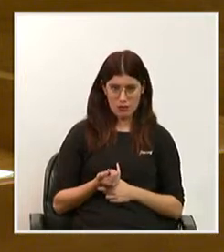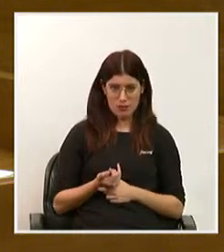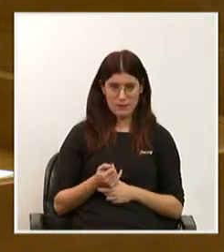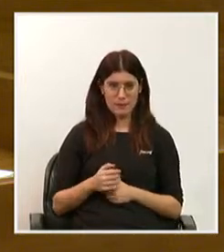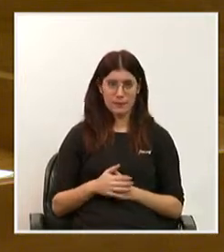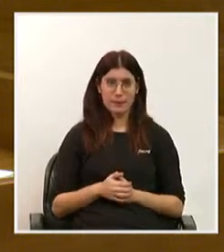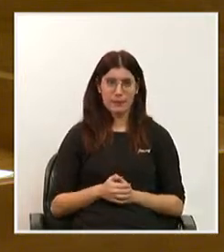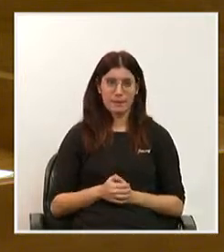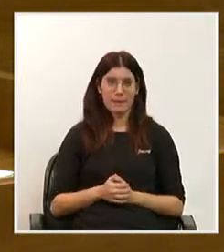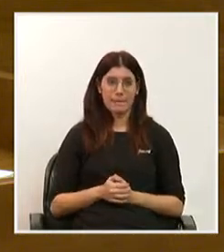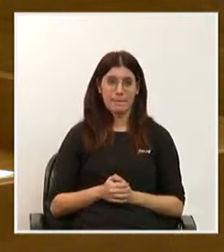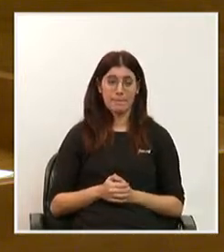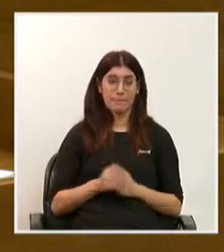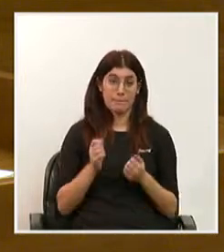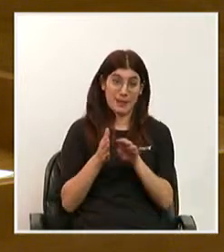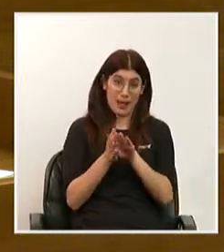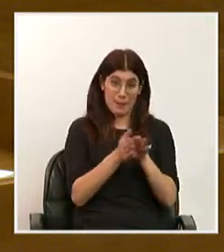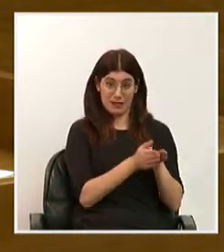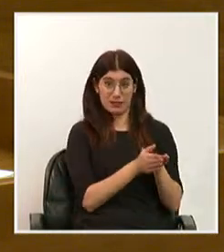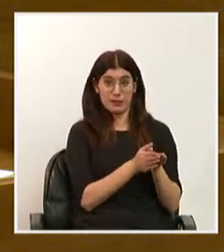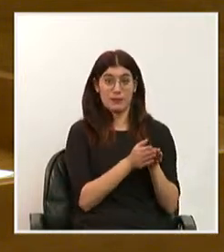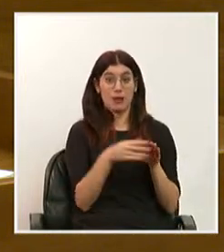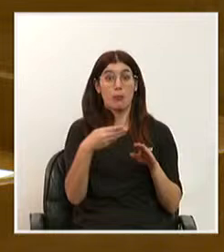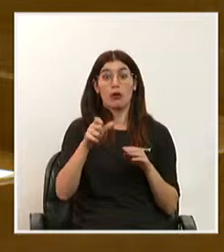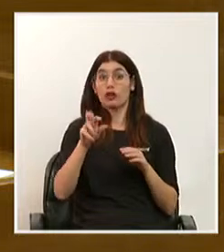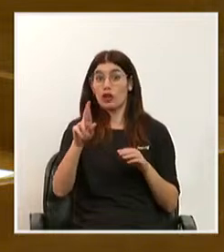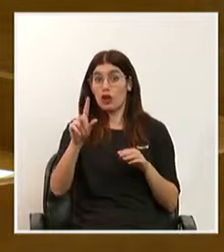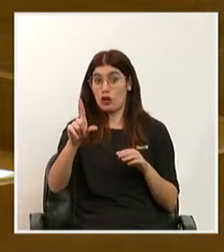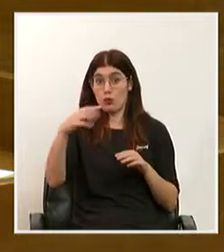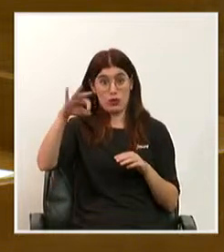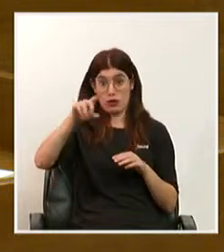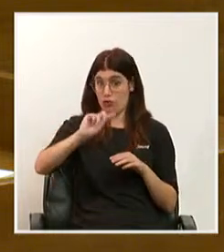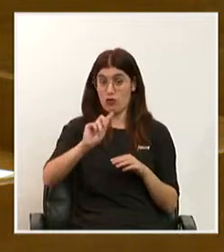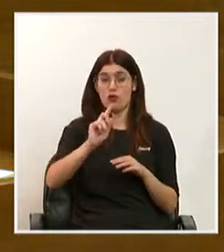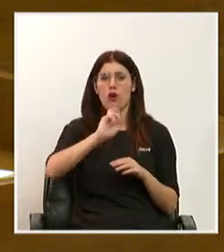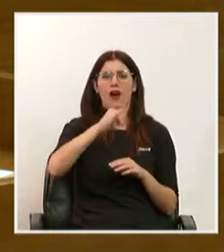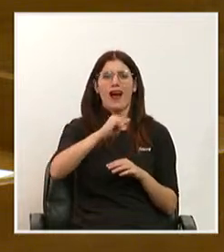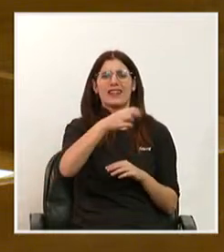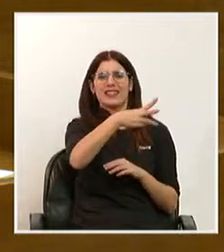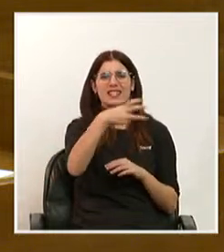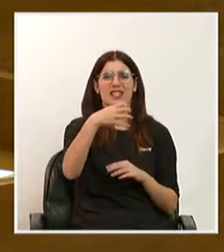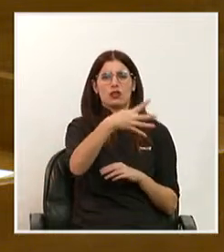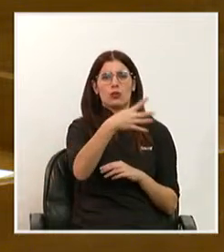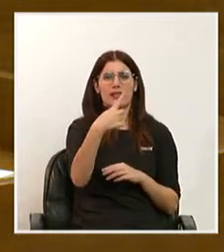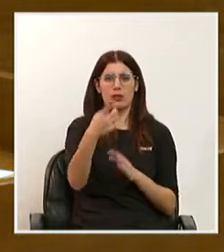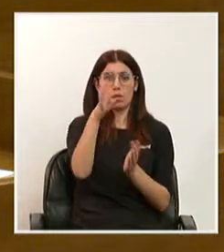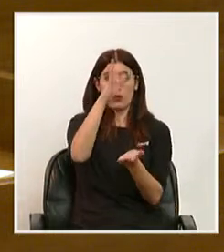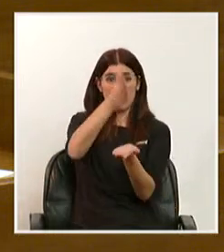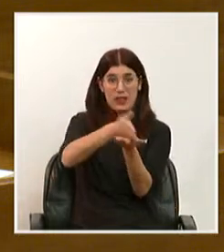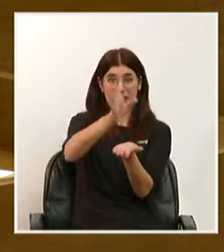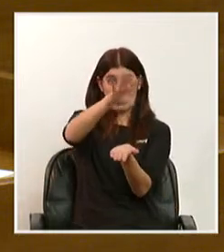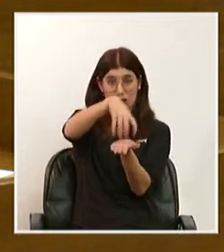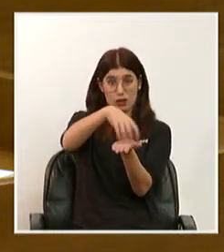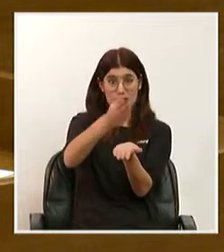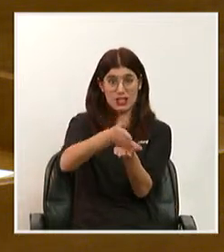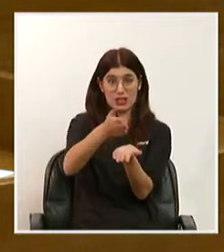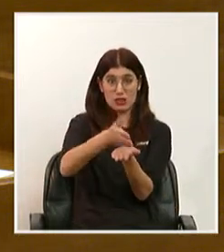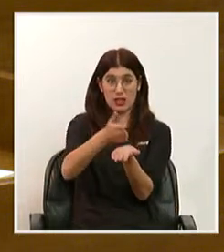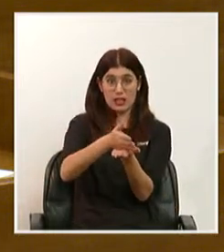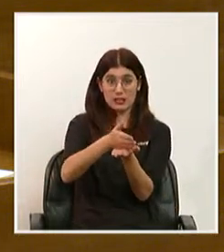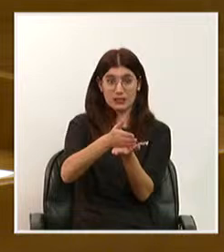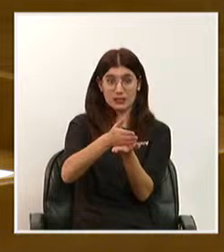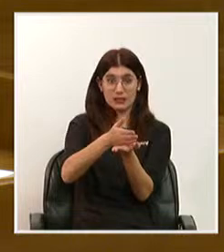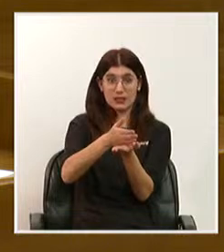borriol apart del de borriol 340 centres escolar que perill en